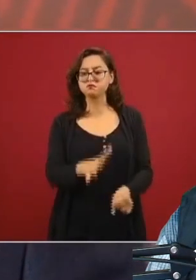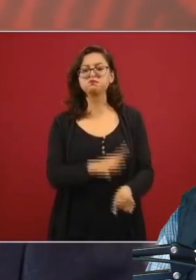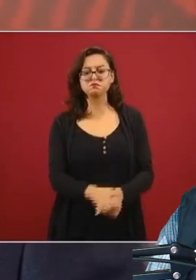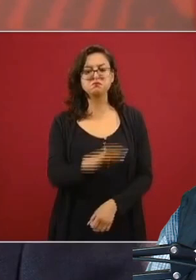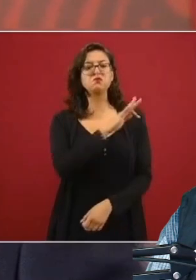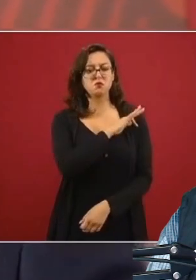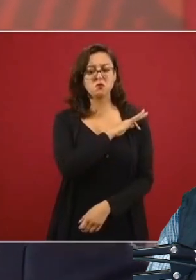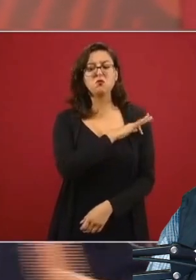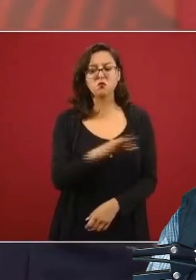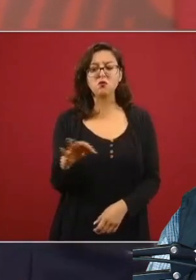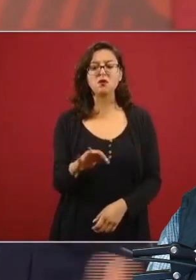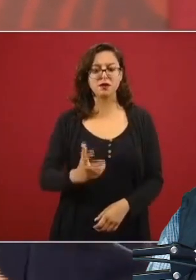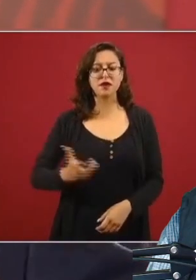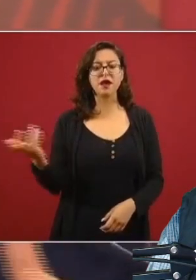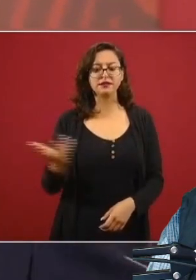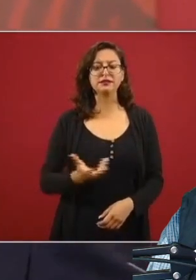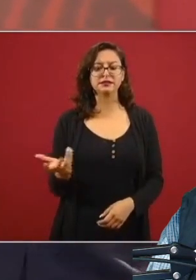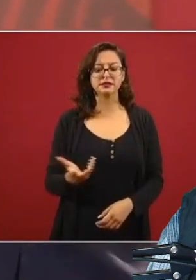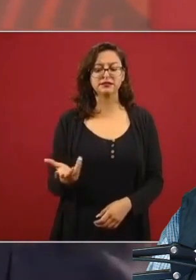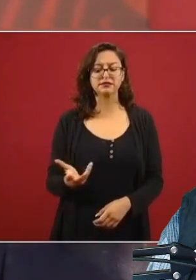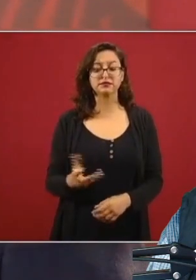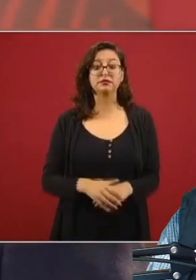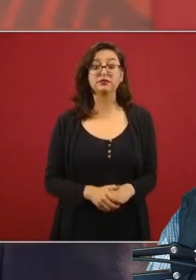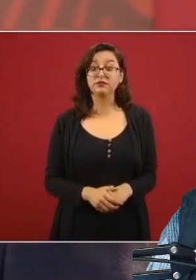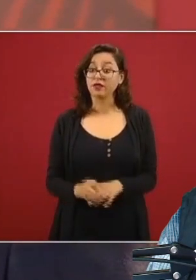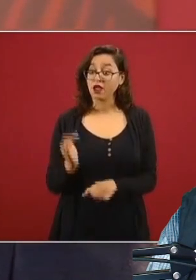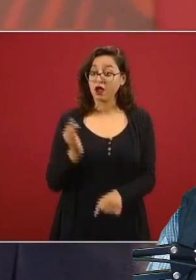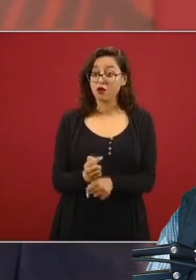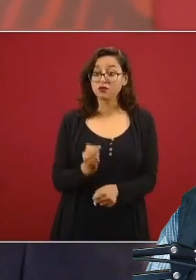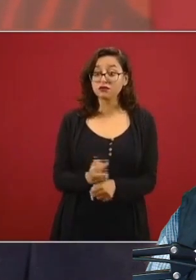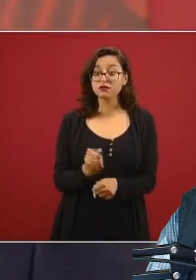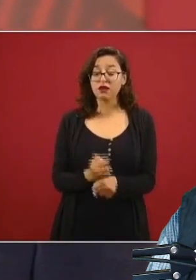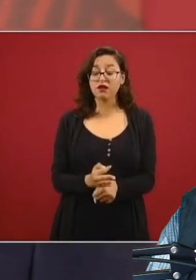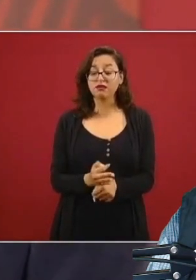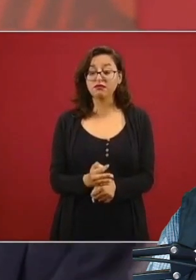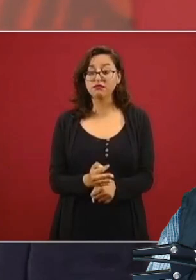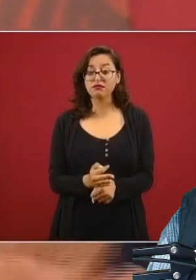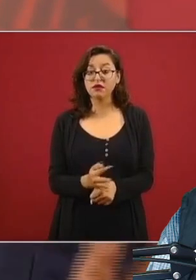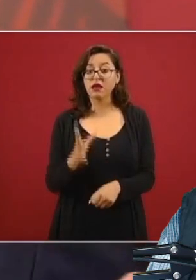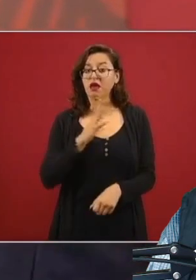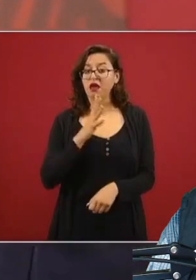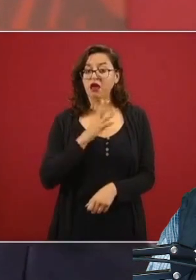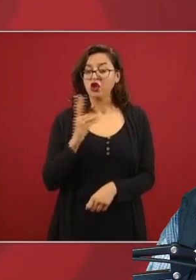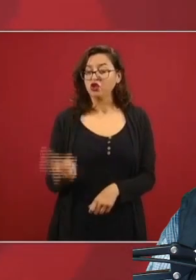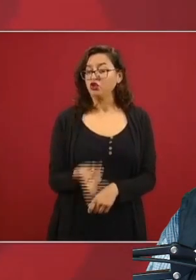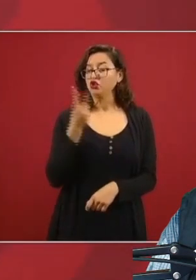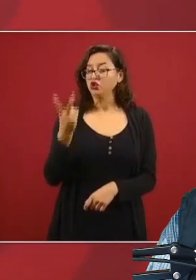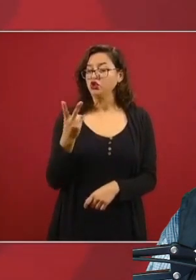Hay dos casos emblemáticos,